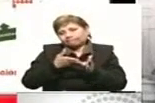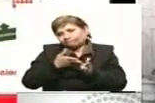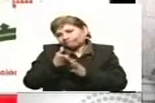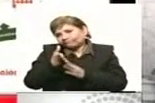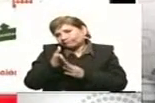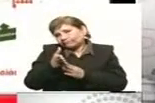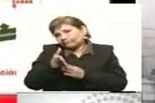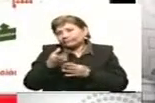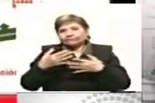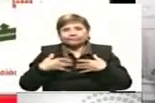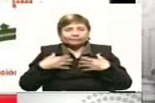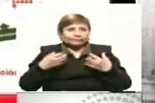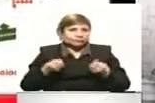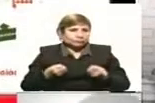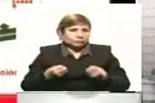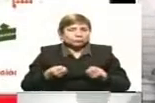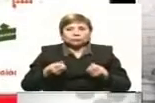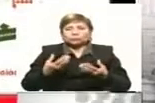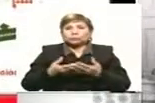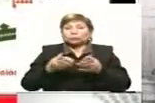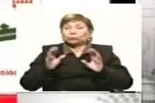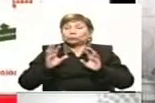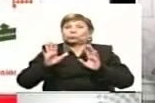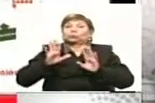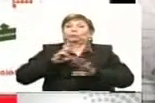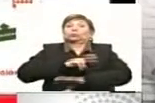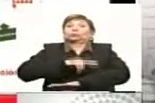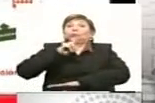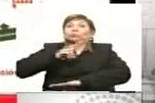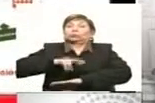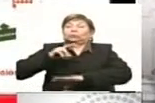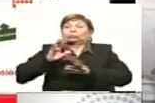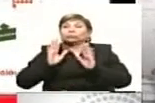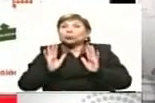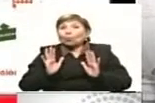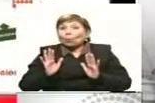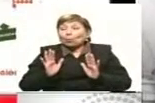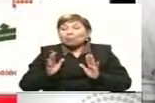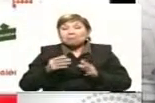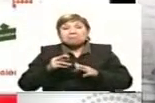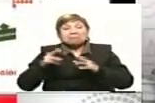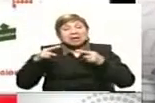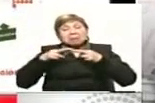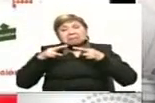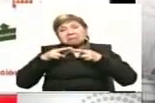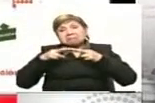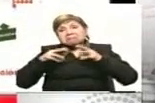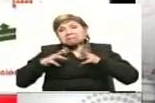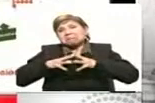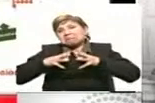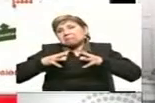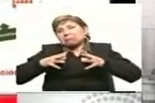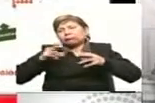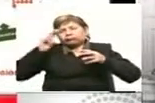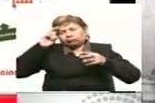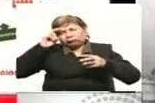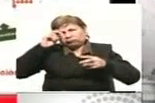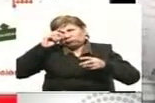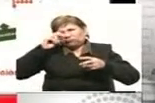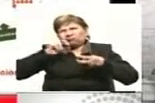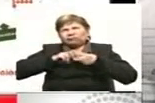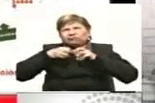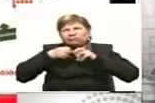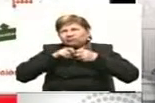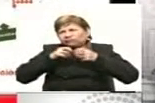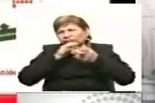entre el Ministerio de Salud y sus regiones, diseñar una red de menor a mayor complejidad para poder resolver